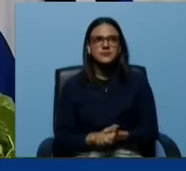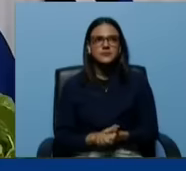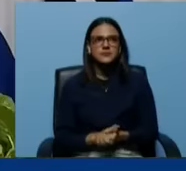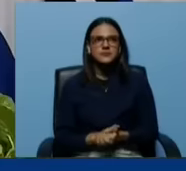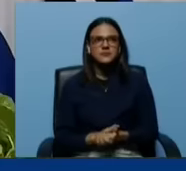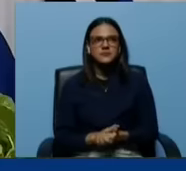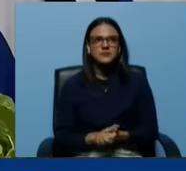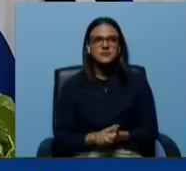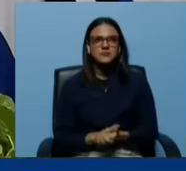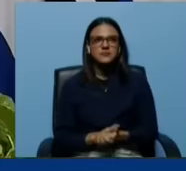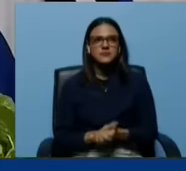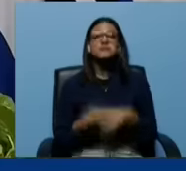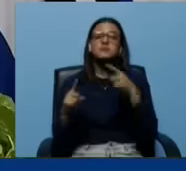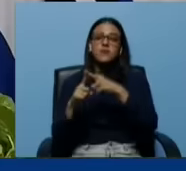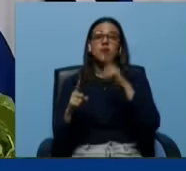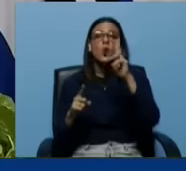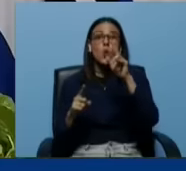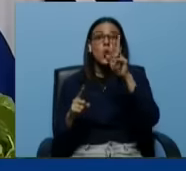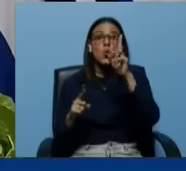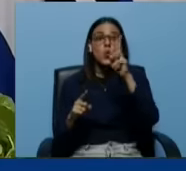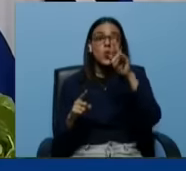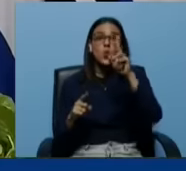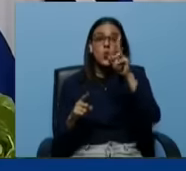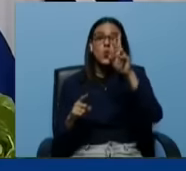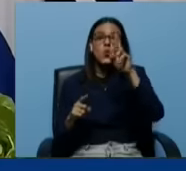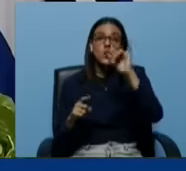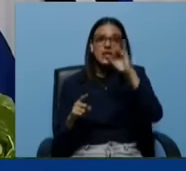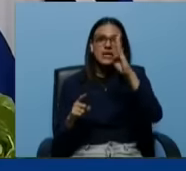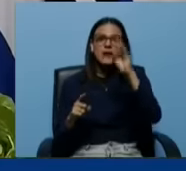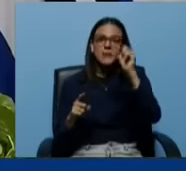Uribe, ahí está Uribe.